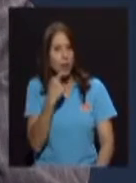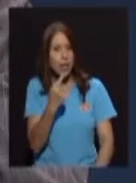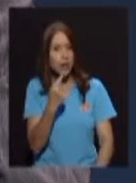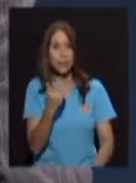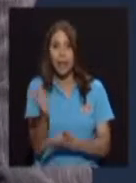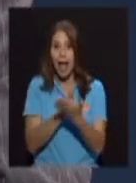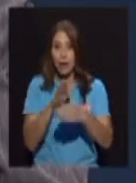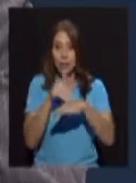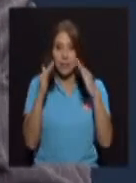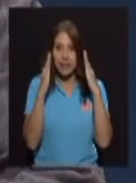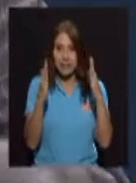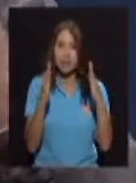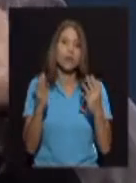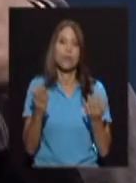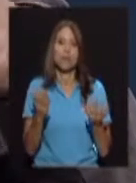la atención es que en general